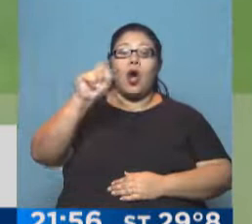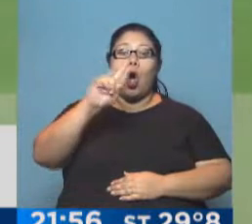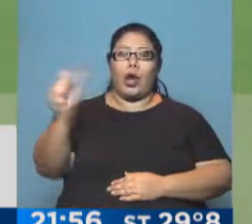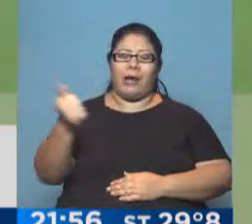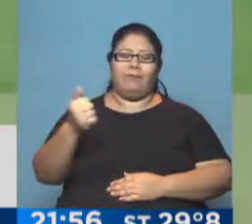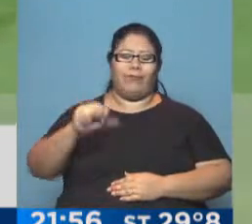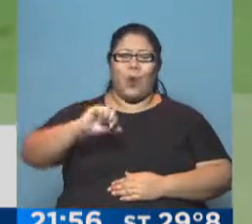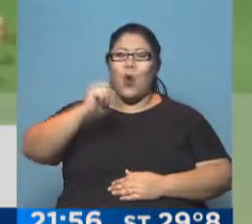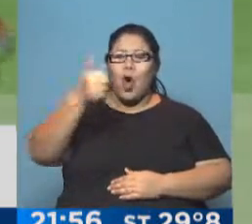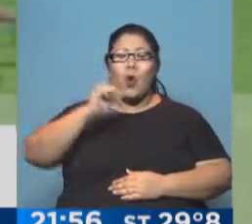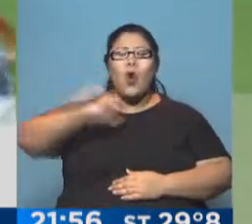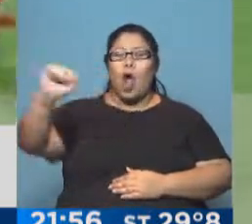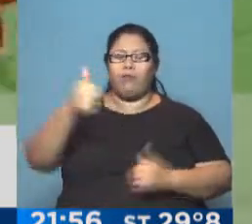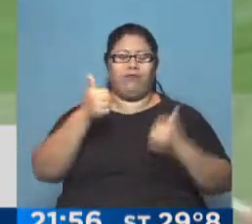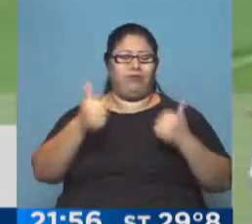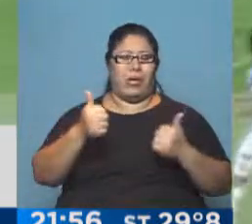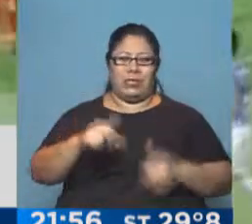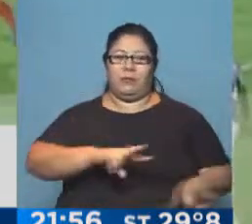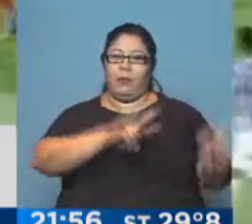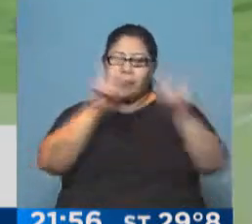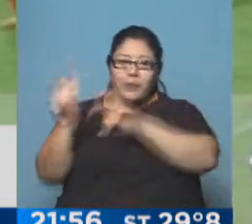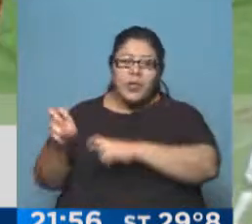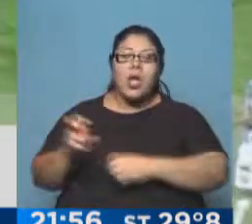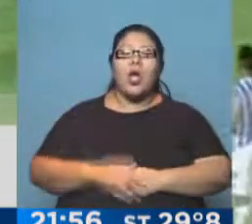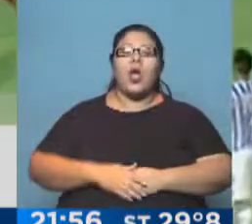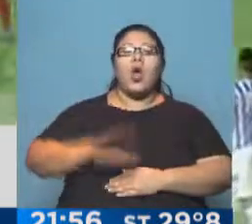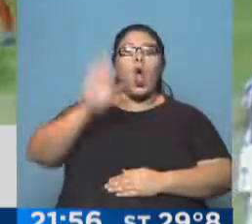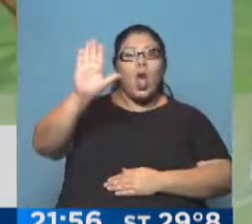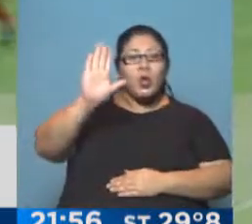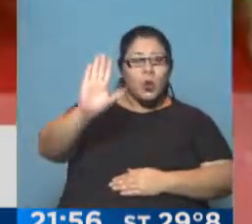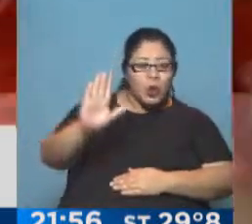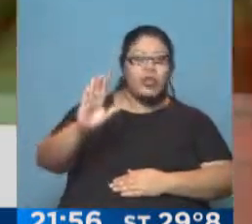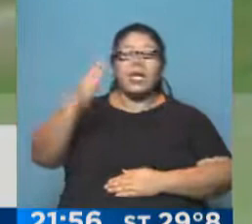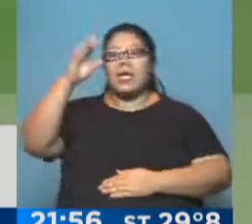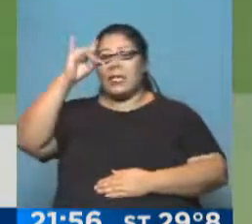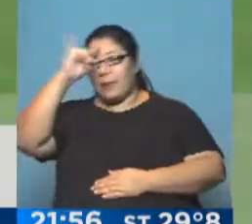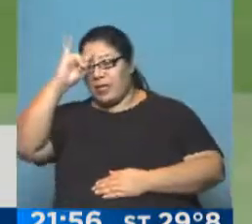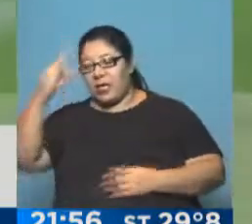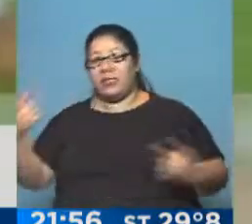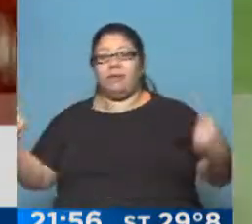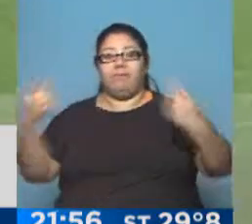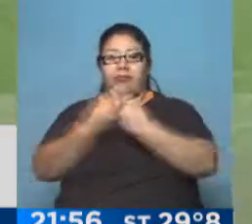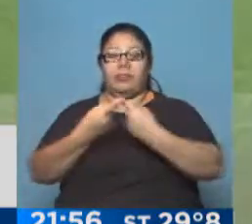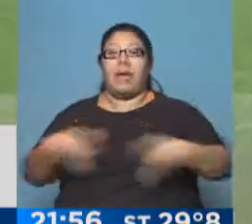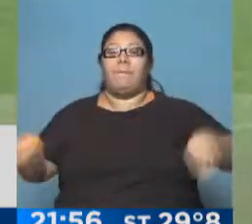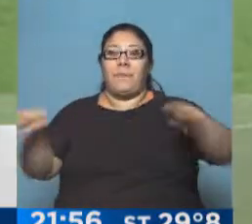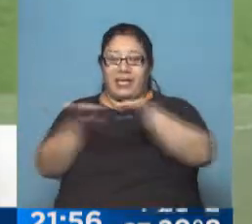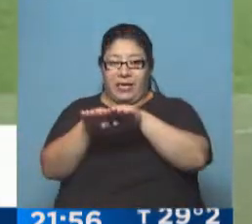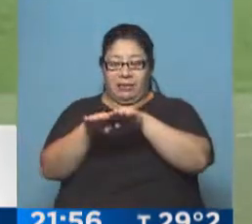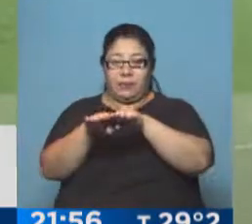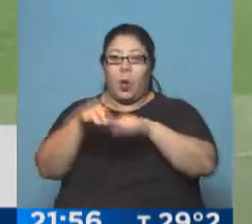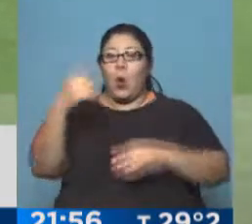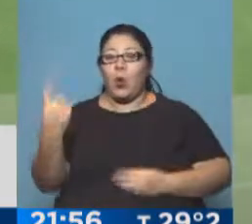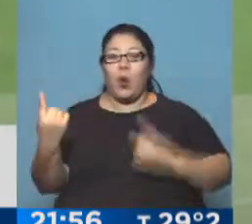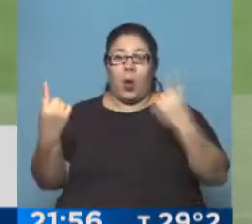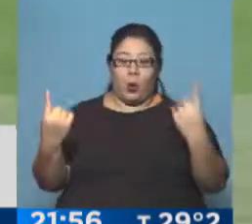especialista. Godoy Cruz e Independiente empataron 1-1. Muy temprano. El goleador Denis, el tanque, ponía el 1-0.